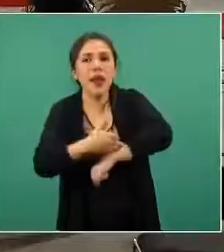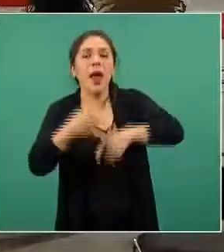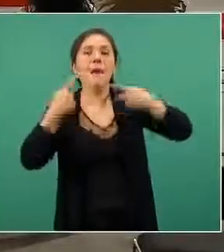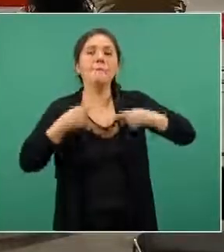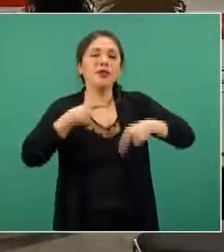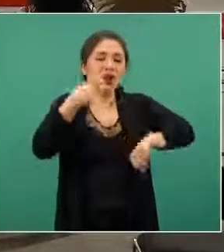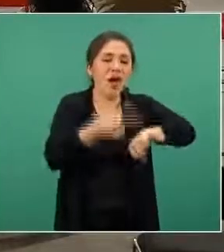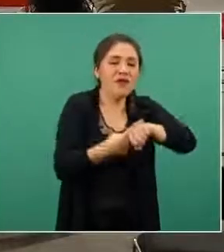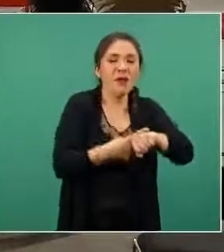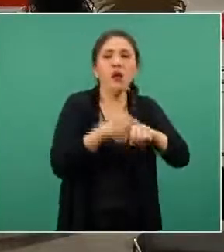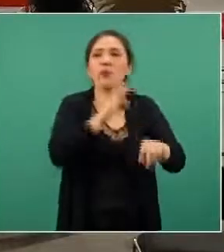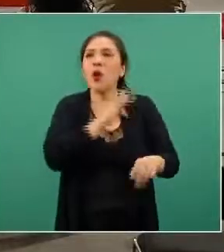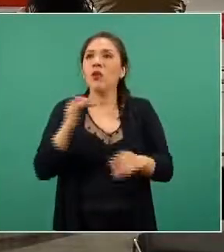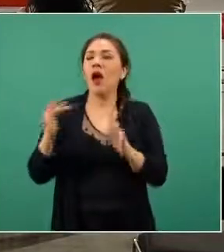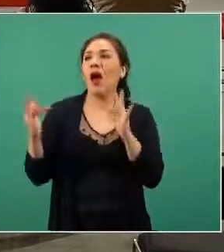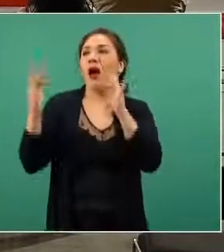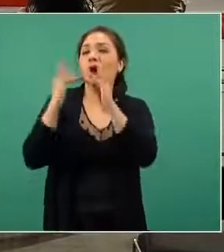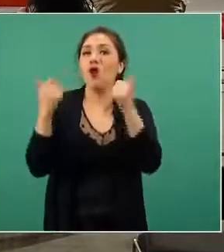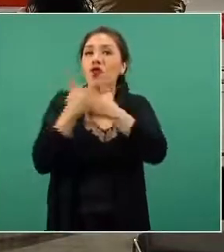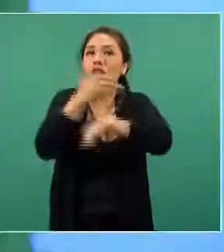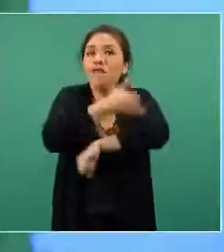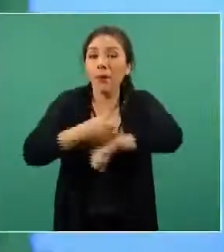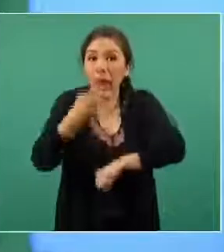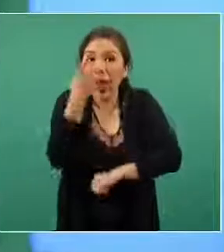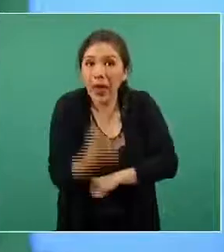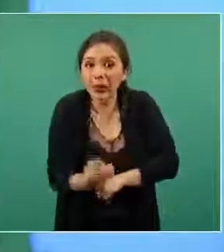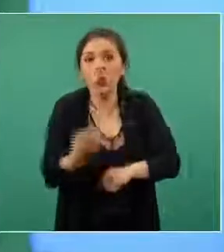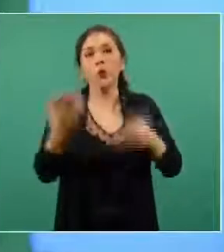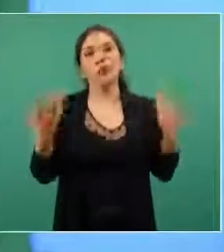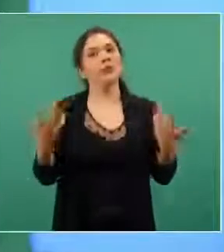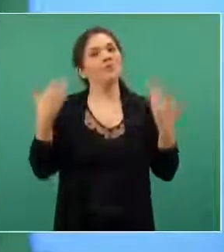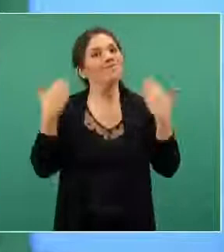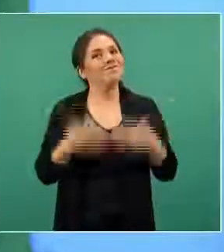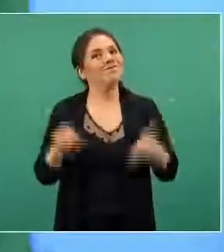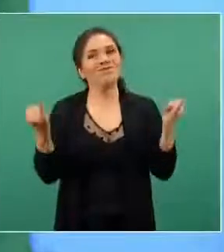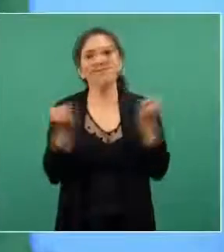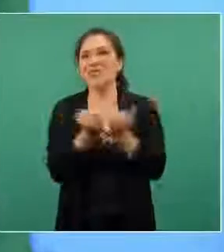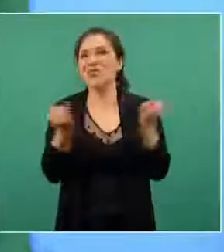paciente, es algo que tiene una